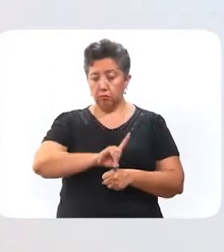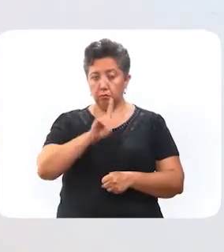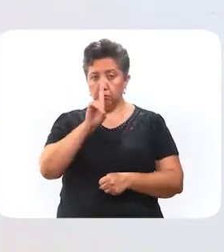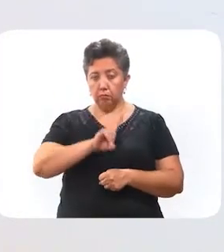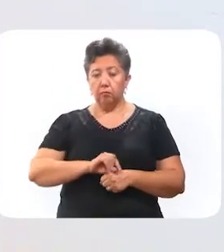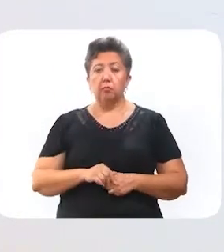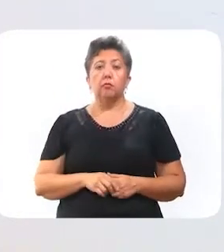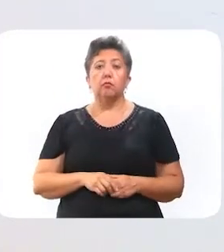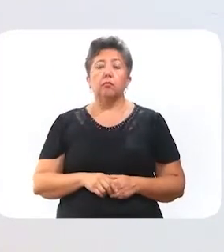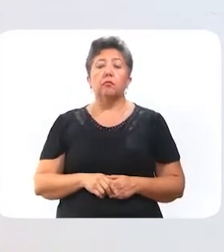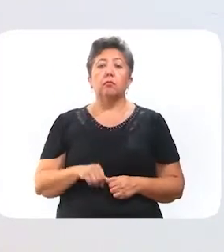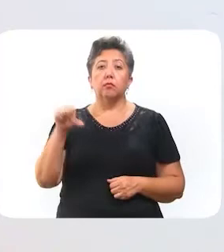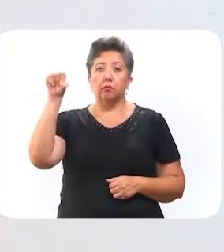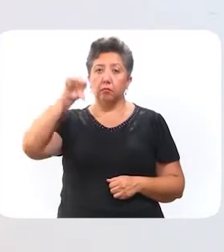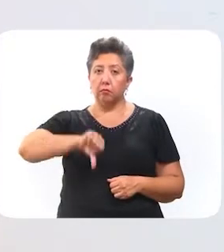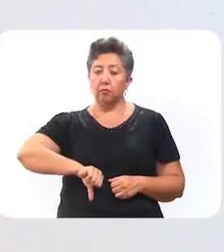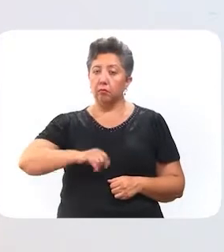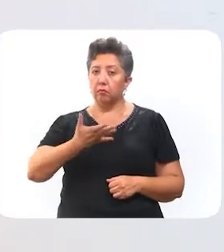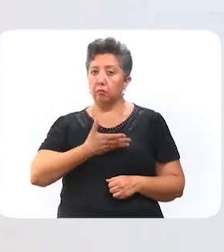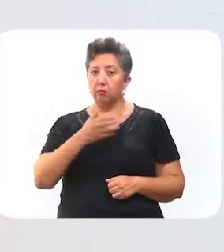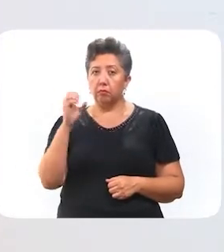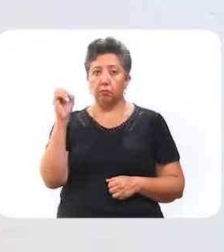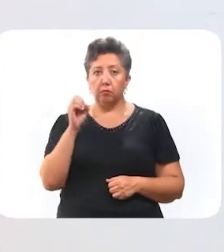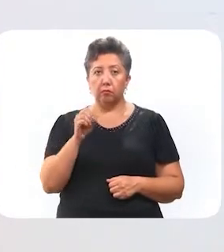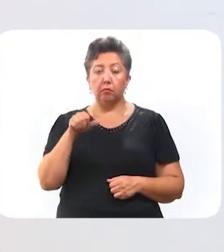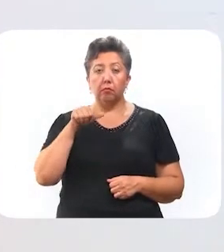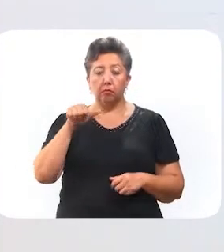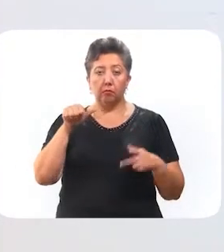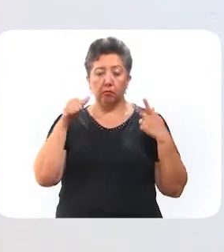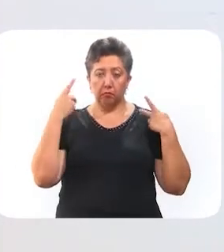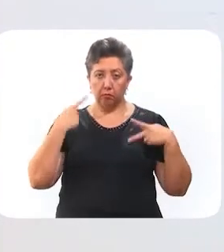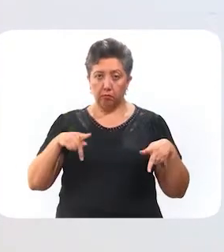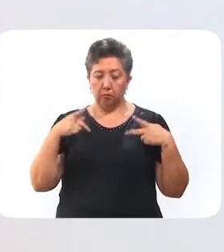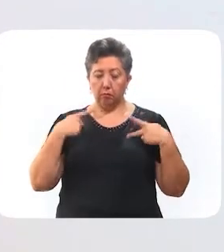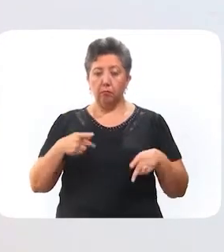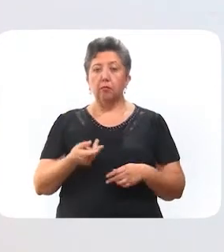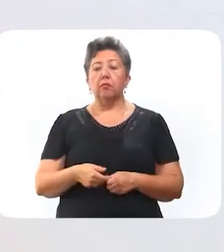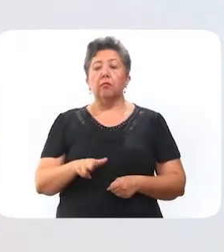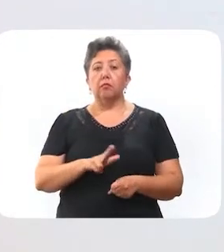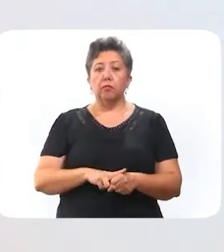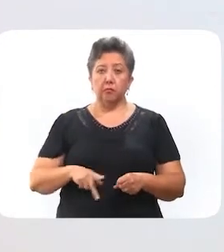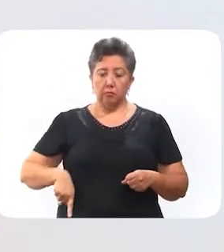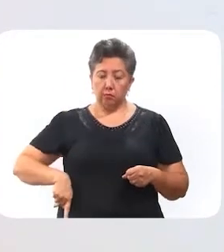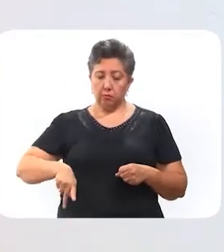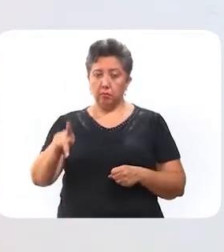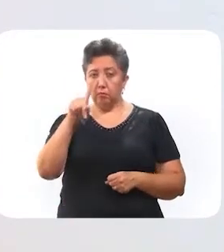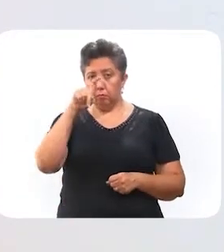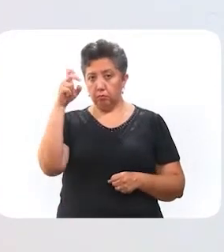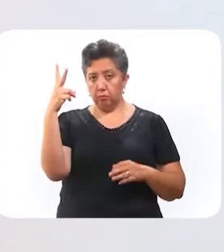los ingresos diarios. El día de hoy tenemos 16 pacientes en hospitales públicos.